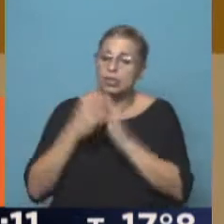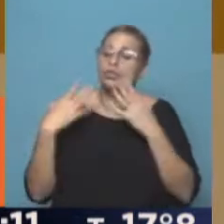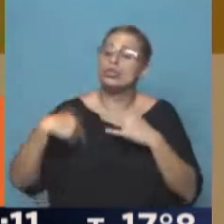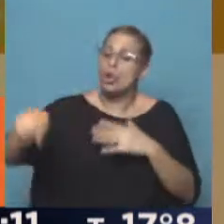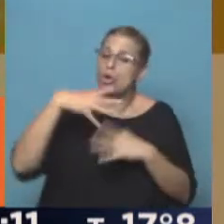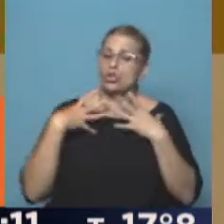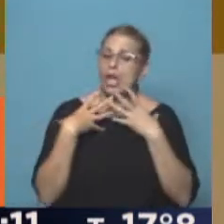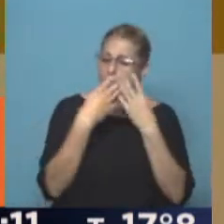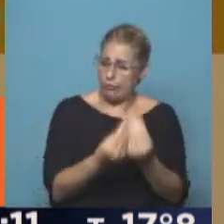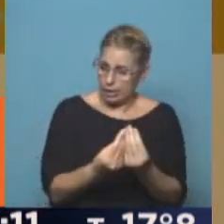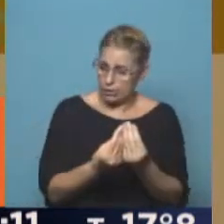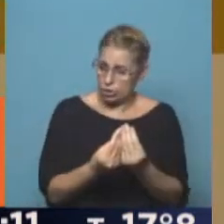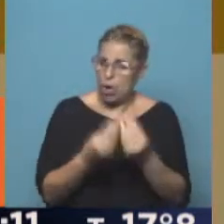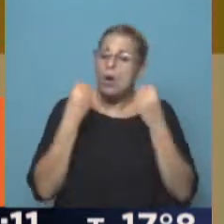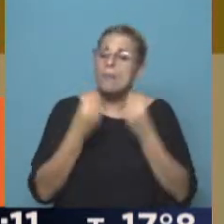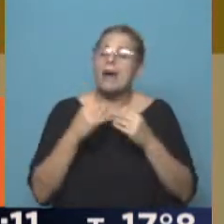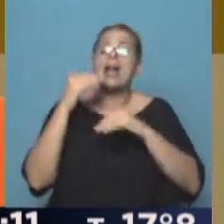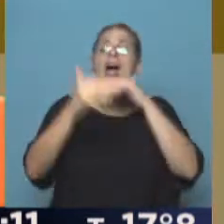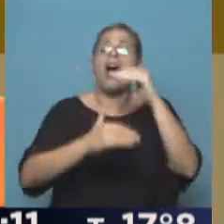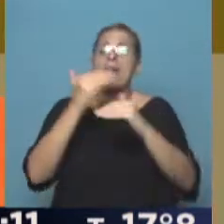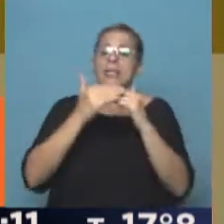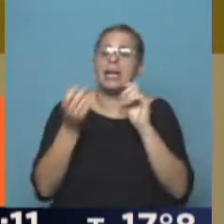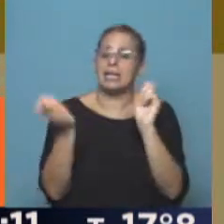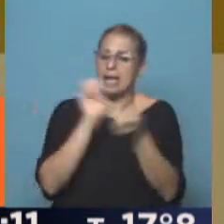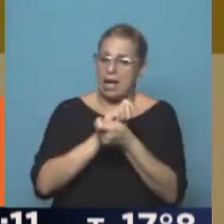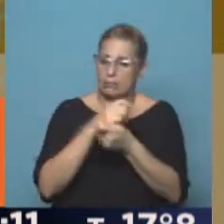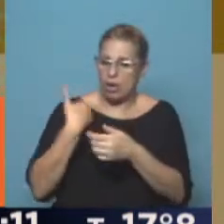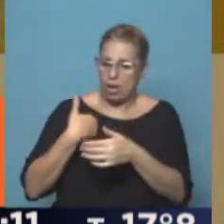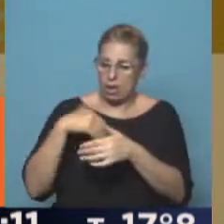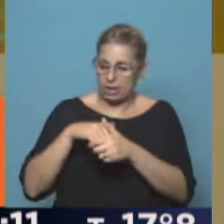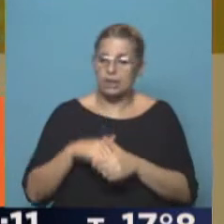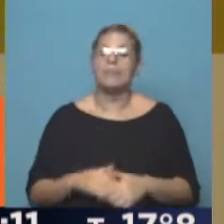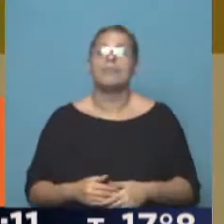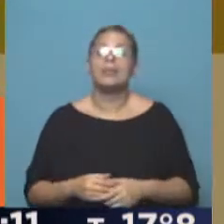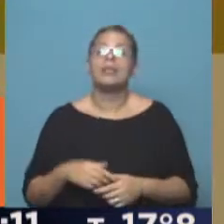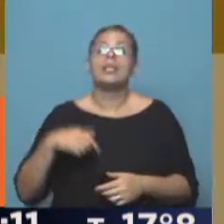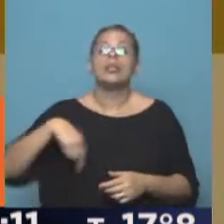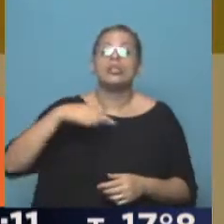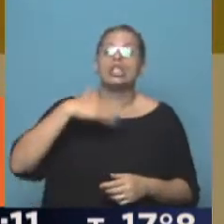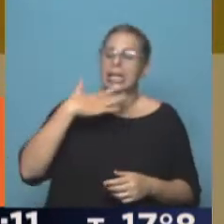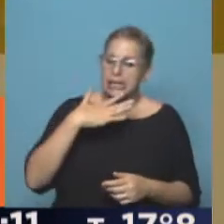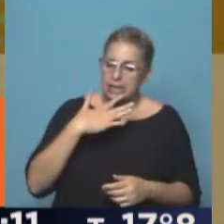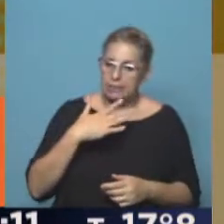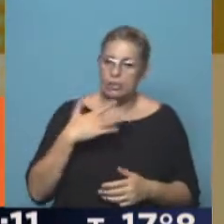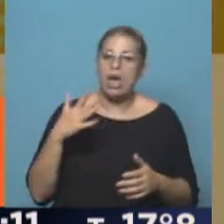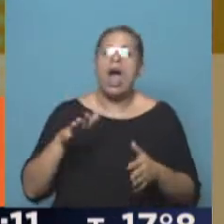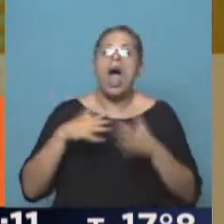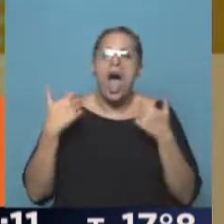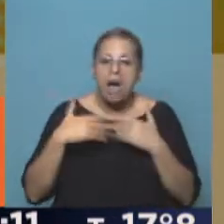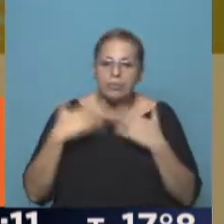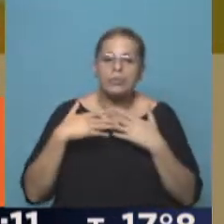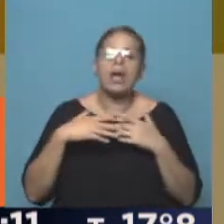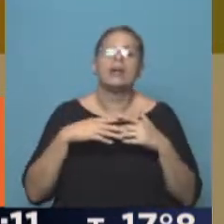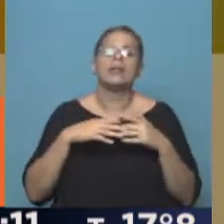para sostener empujar y avanzar en esta ruta de cambio por eso entendemos que precipitar discusiones que